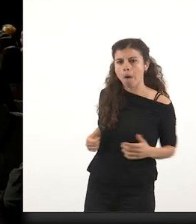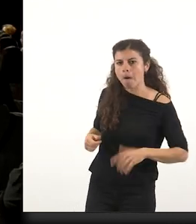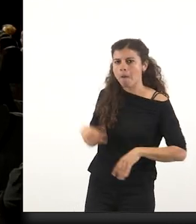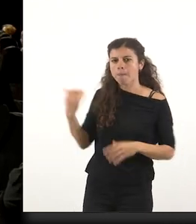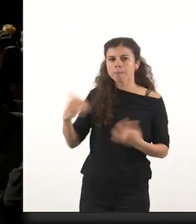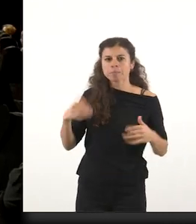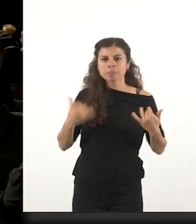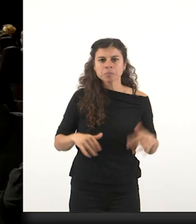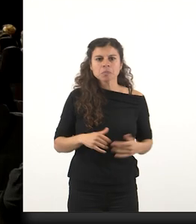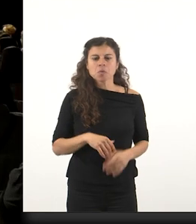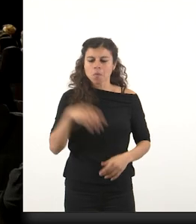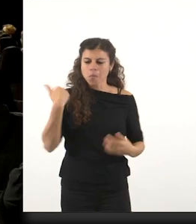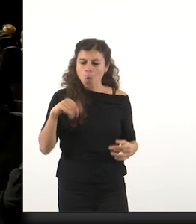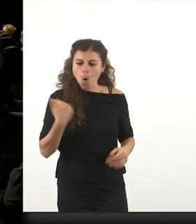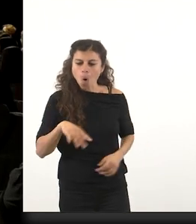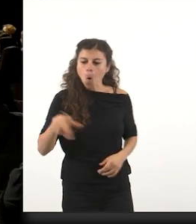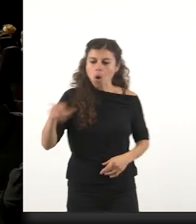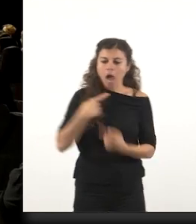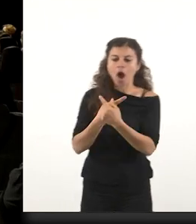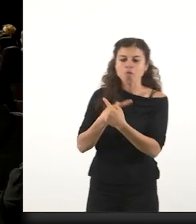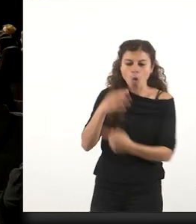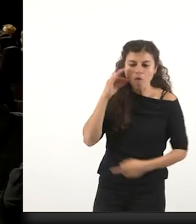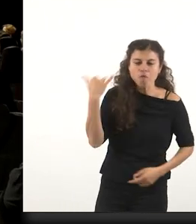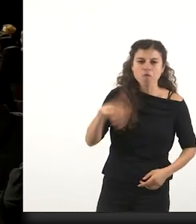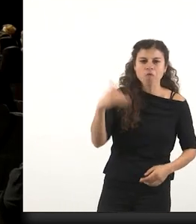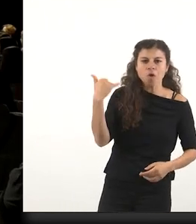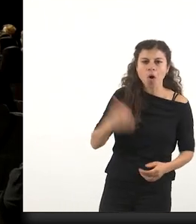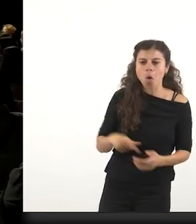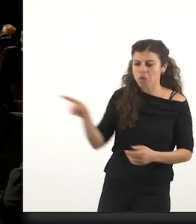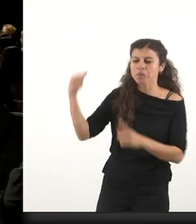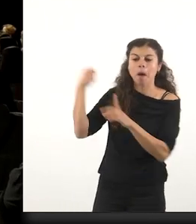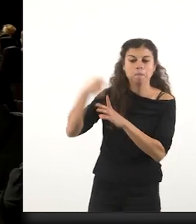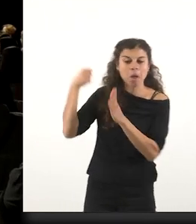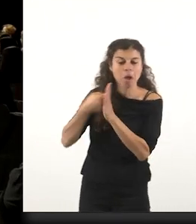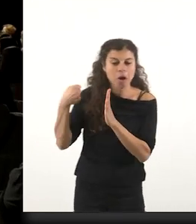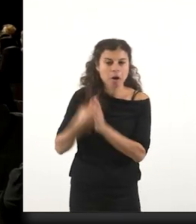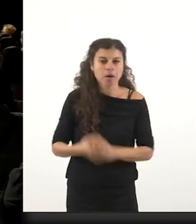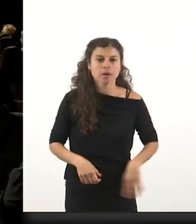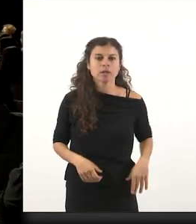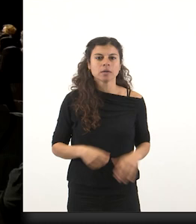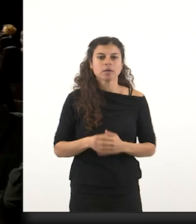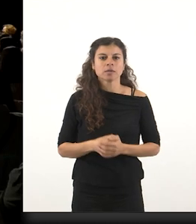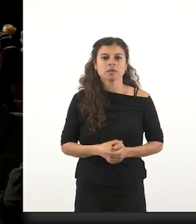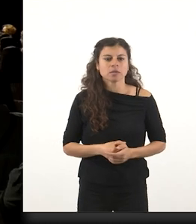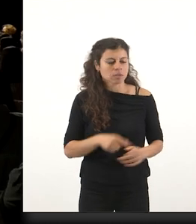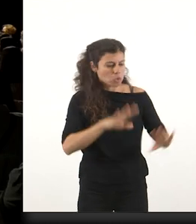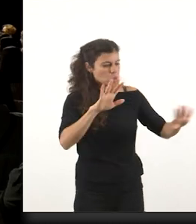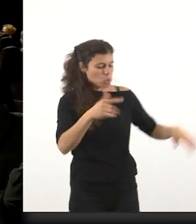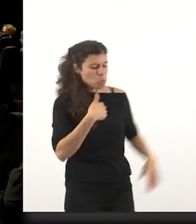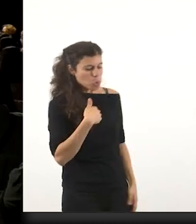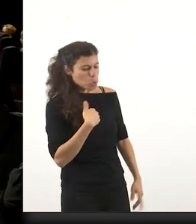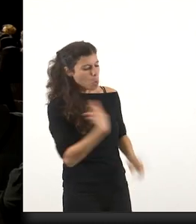Antonio, primo. ¡Magari, nene! Eso se me quedará que pega, ¿eh? Tío, no reáis, ¿vale? No reáis de mí, tío. No seáis así, que yo soy maltratado también,